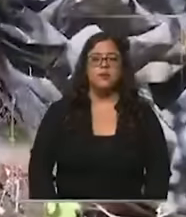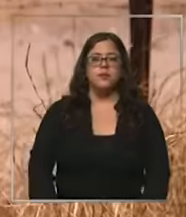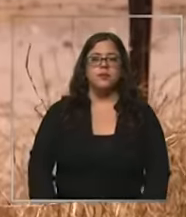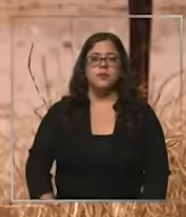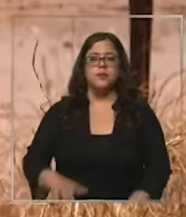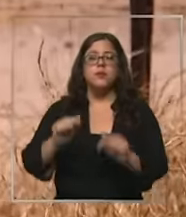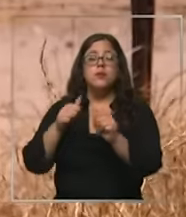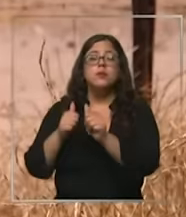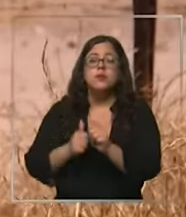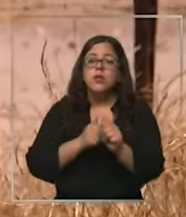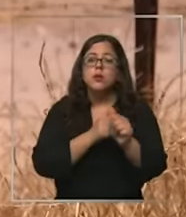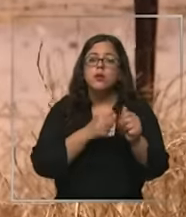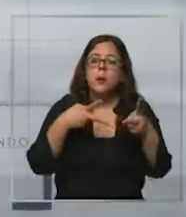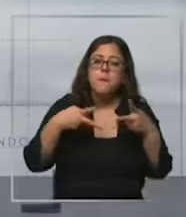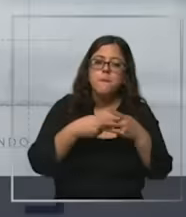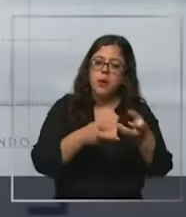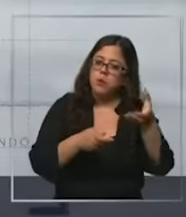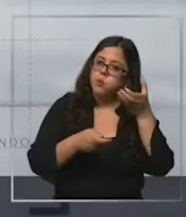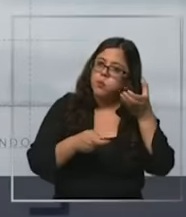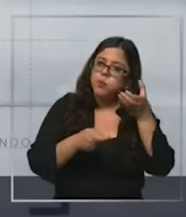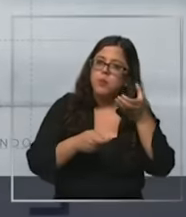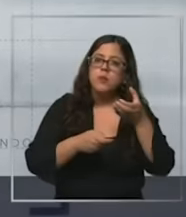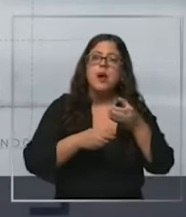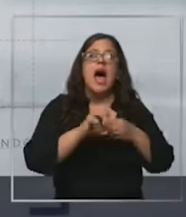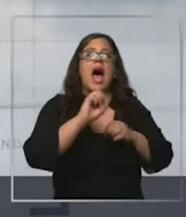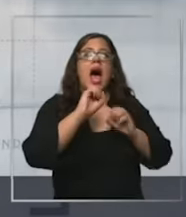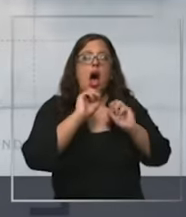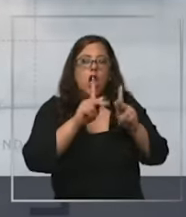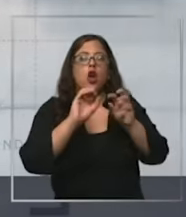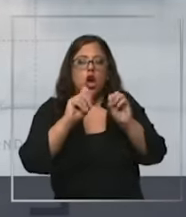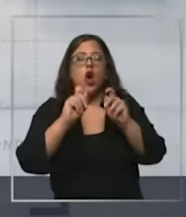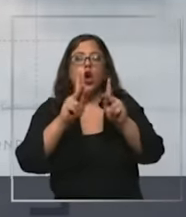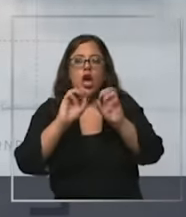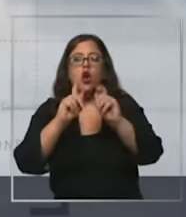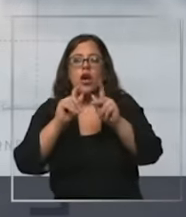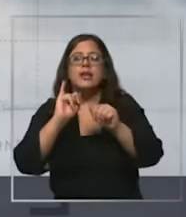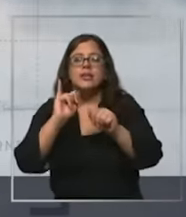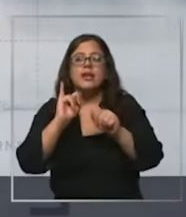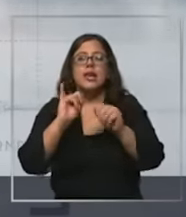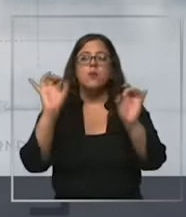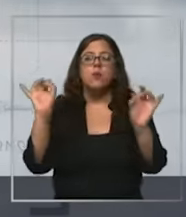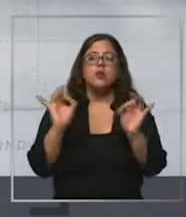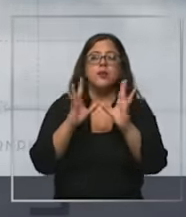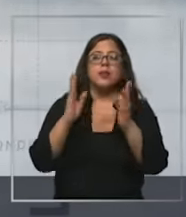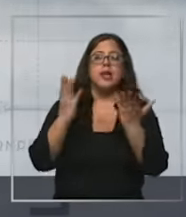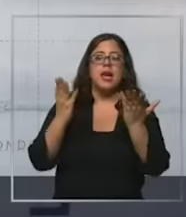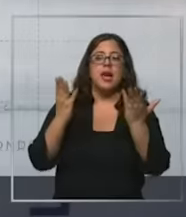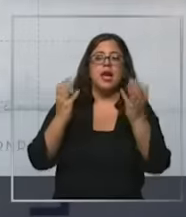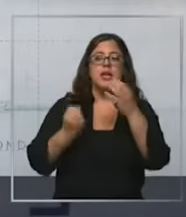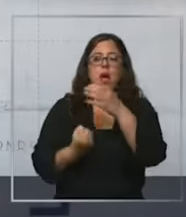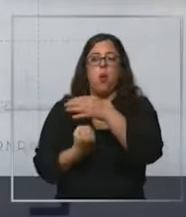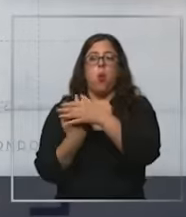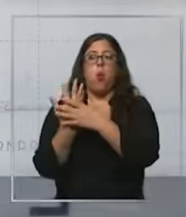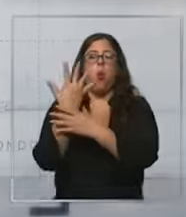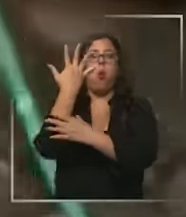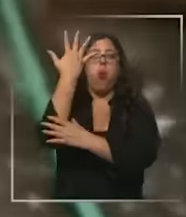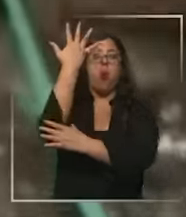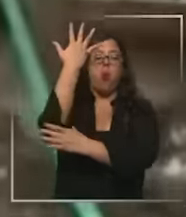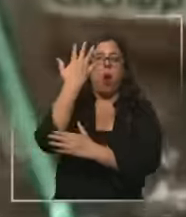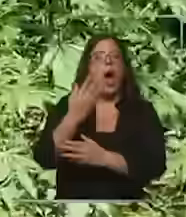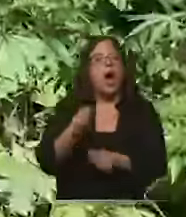Seguimiento y escuchas telefónicas. Ah, ya. Ahora si serán todas parejas, ¿no? El porte de él es bueno